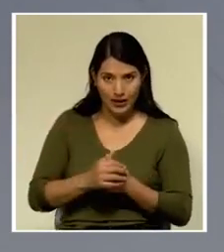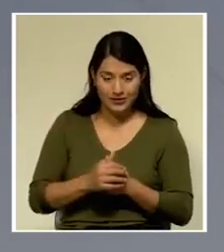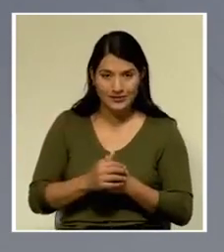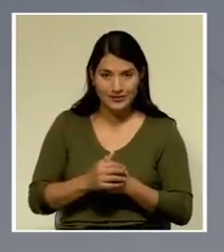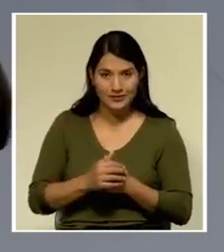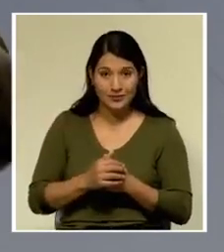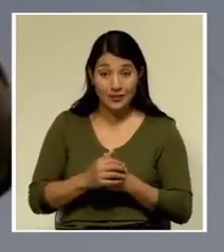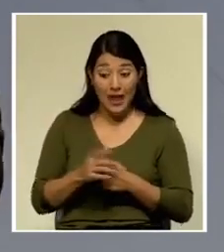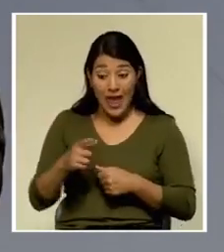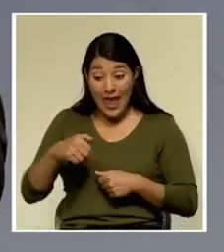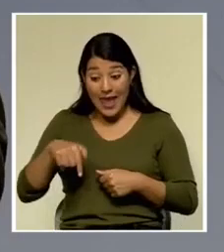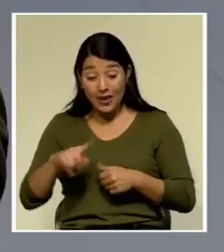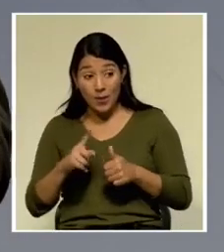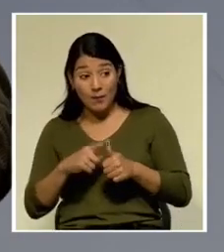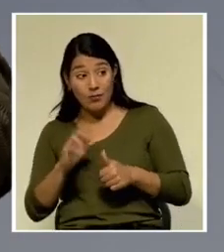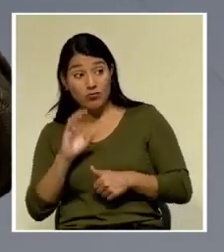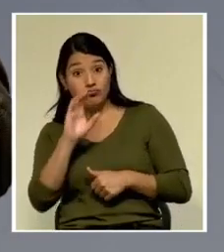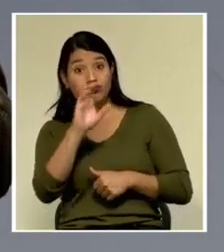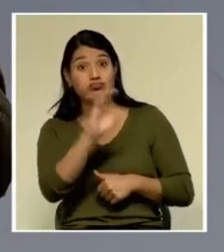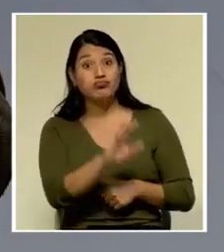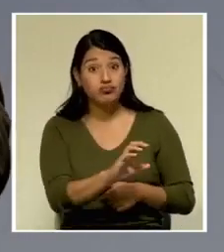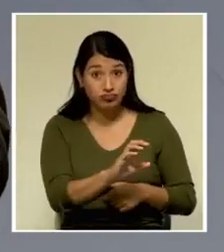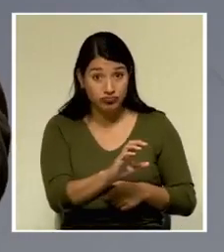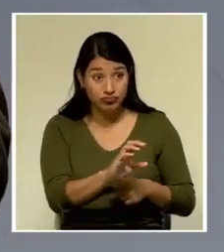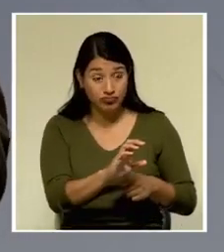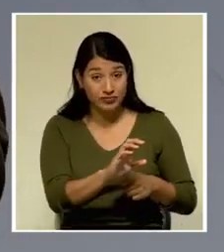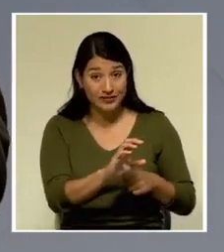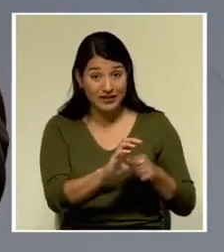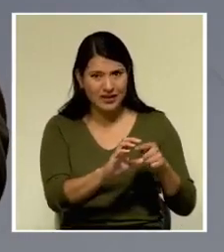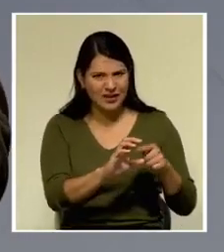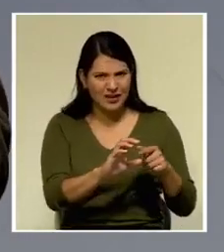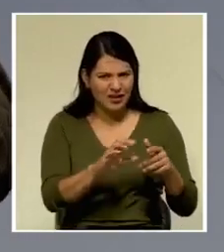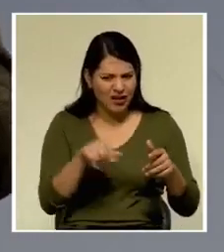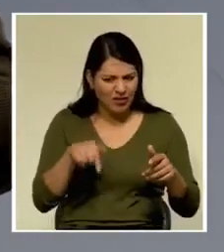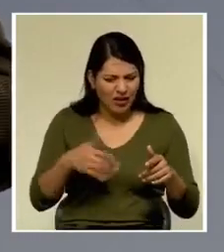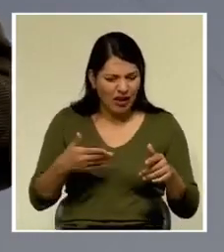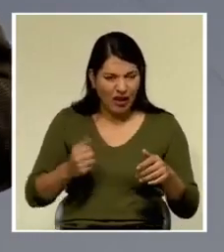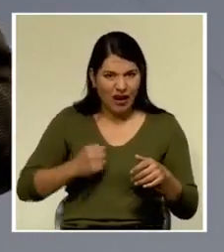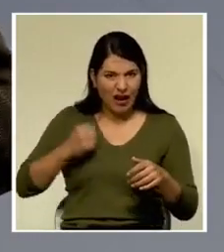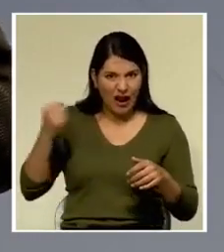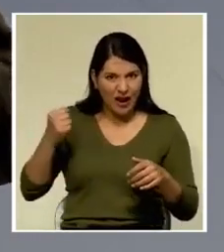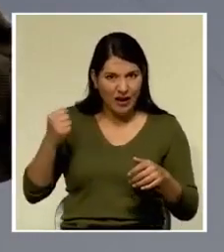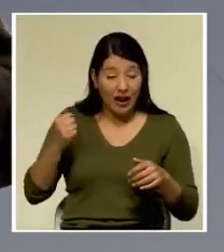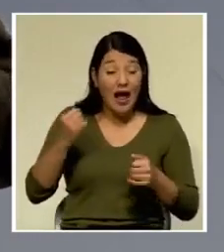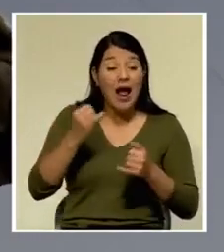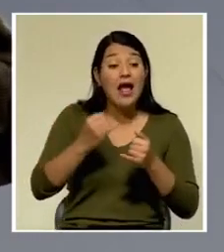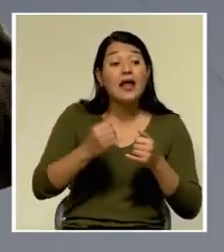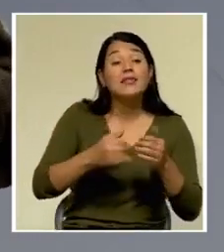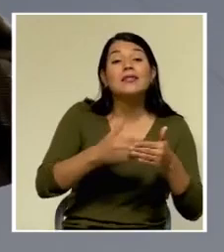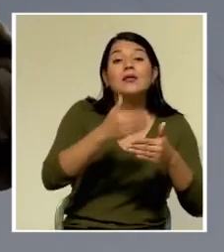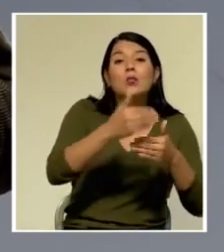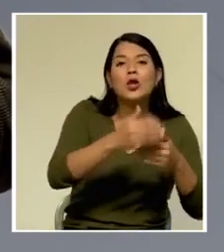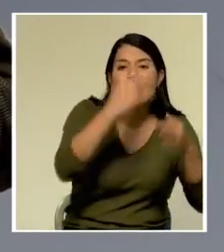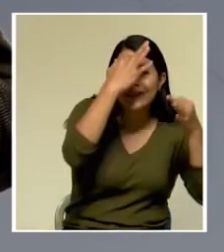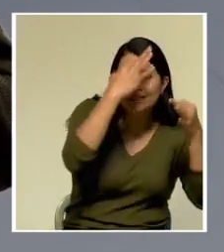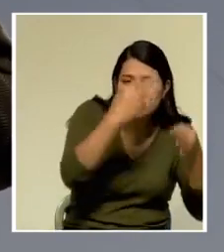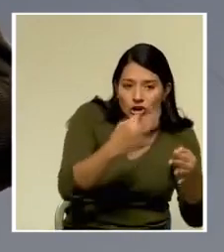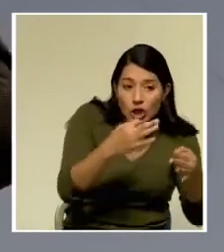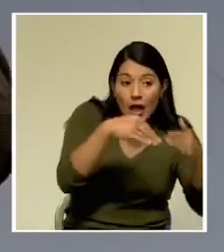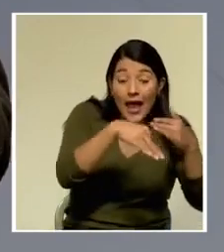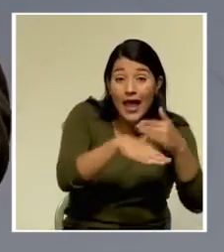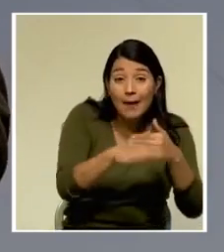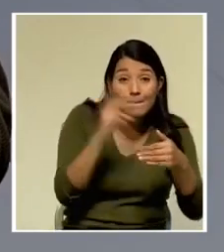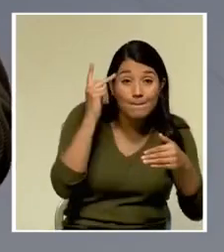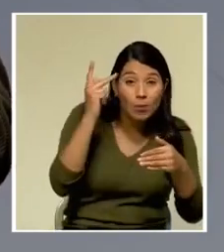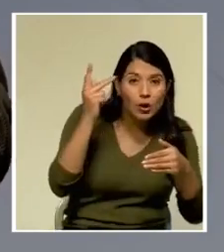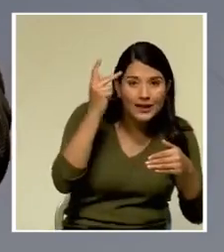decisiones después van a elaborar y a ejecutar en función del patrocinio que esos actores ocultos les